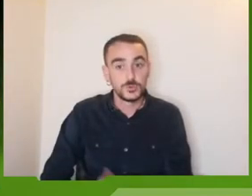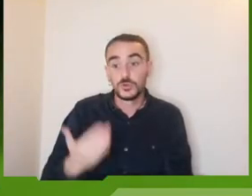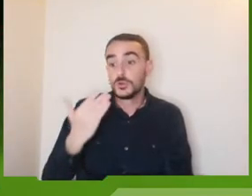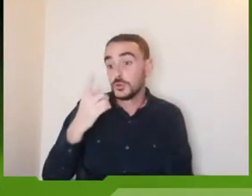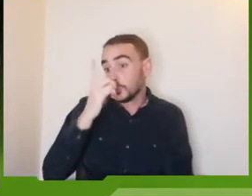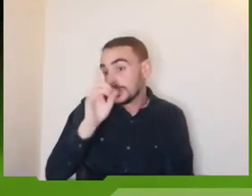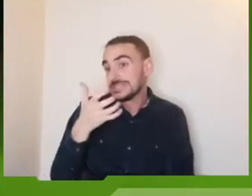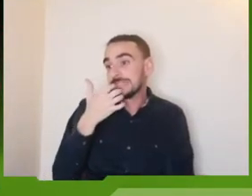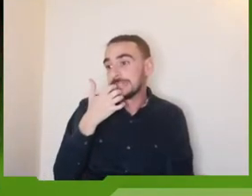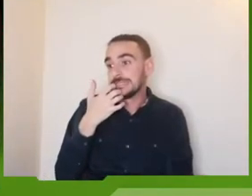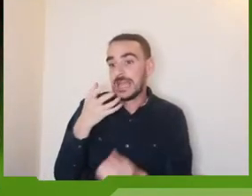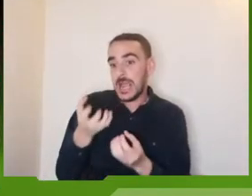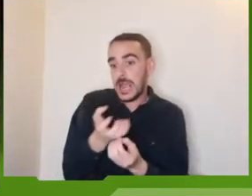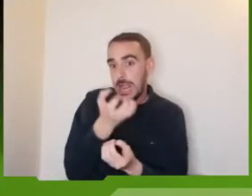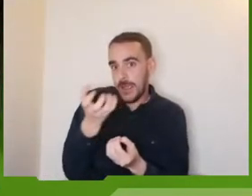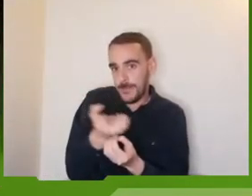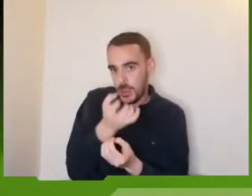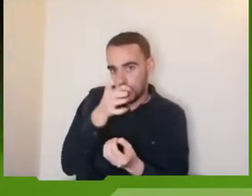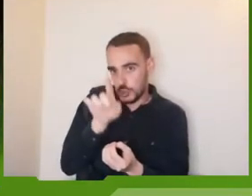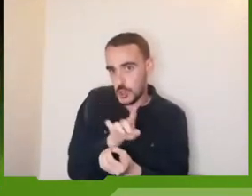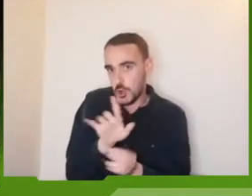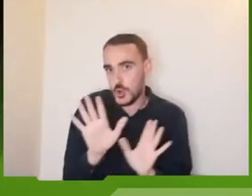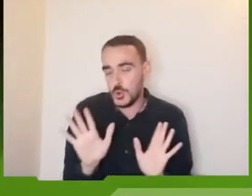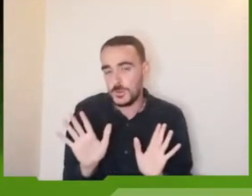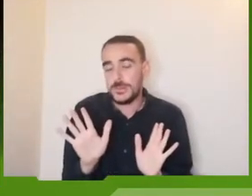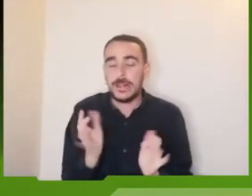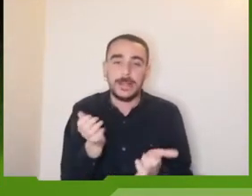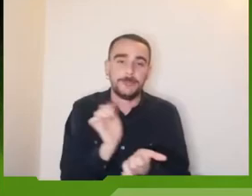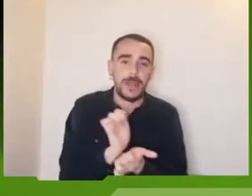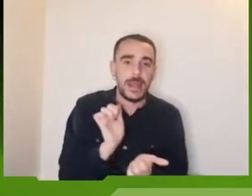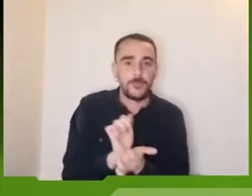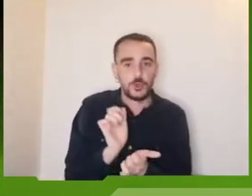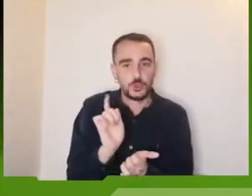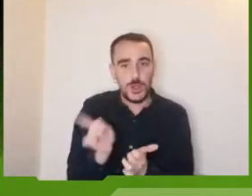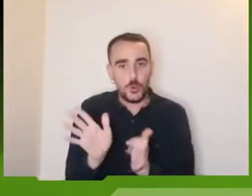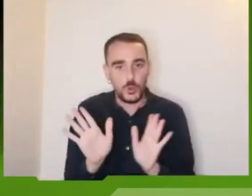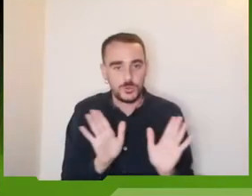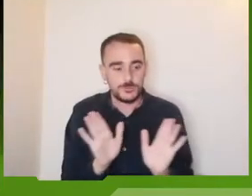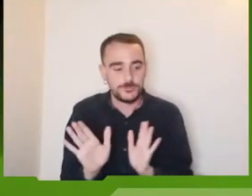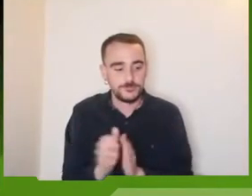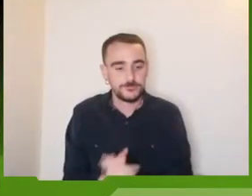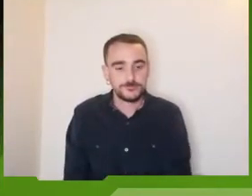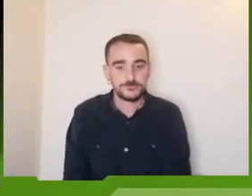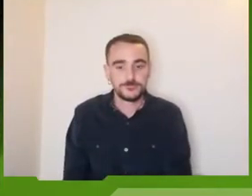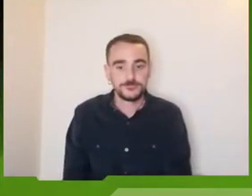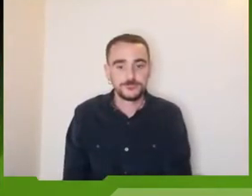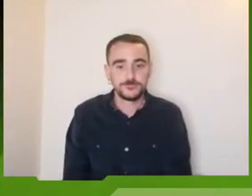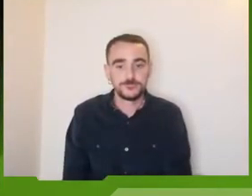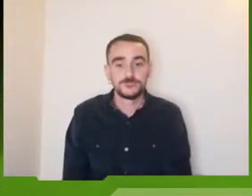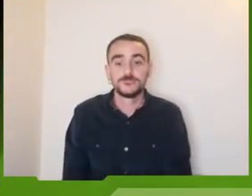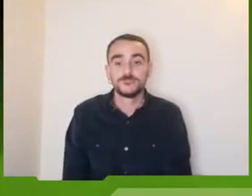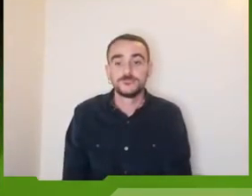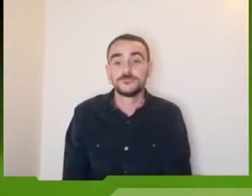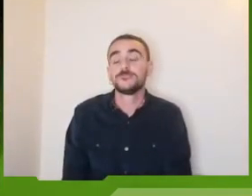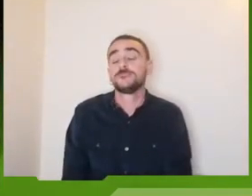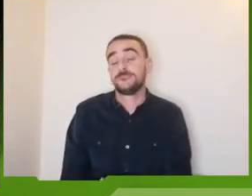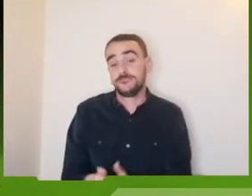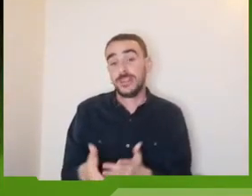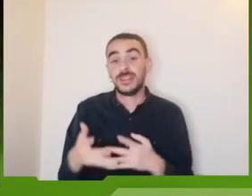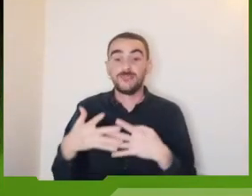Bueno, vamos a esperar unos segunditos. Y esto para que chupe el exceso de aceite, el papel de